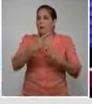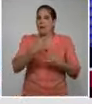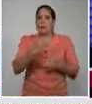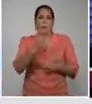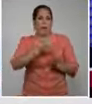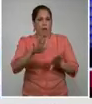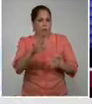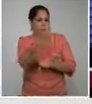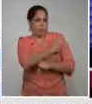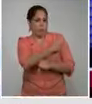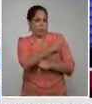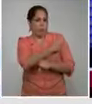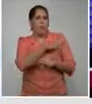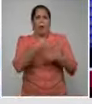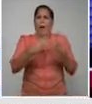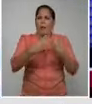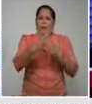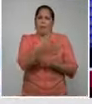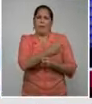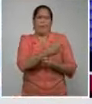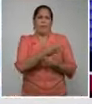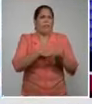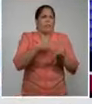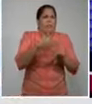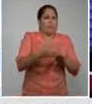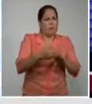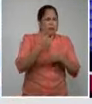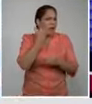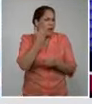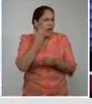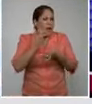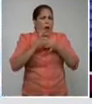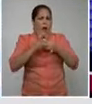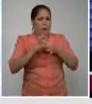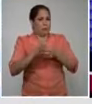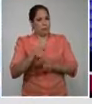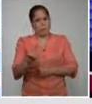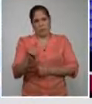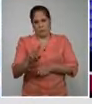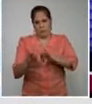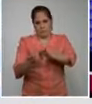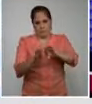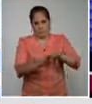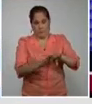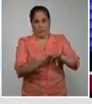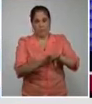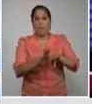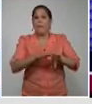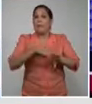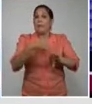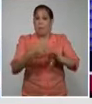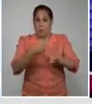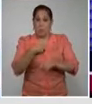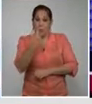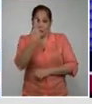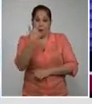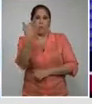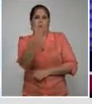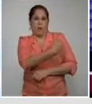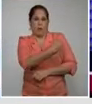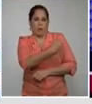efectos adversos? ¿Han sido graves? Sí. Posterior a la administración de la vacuna siempre se